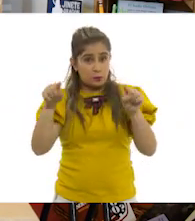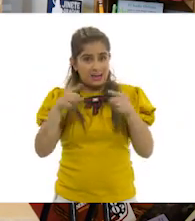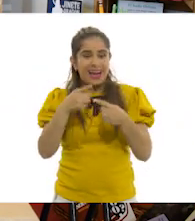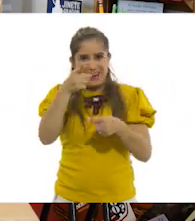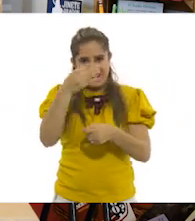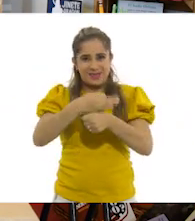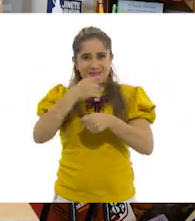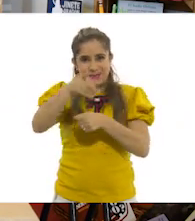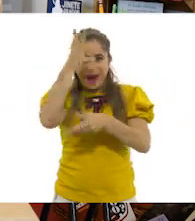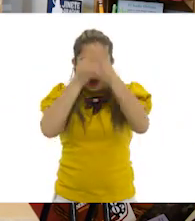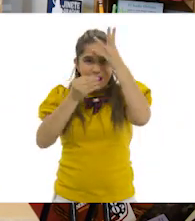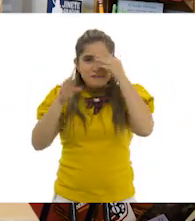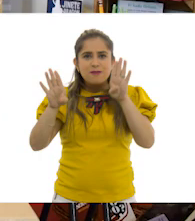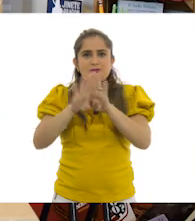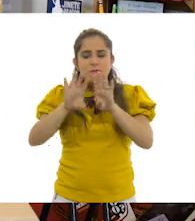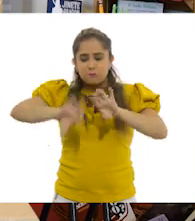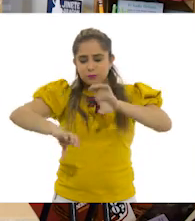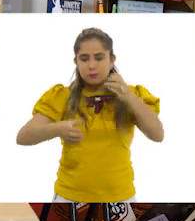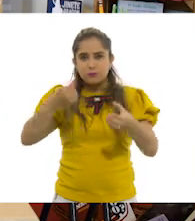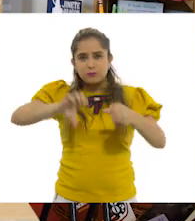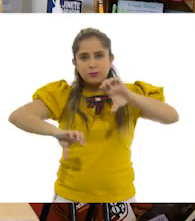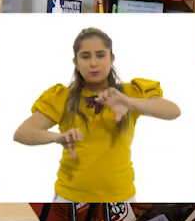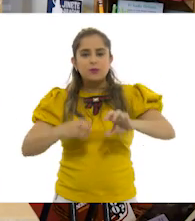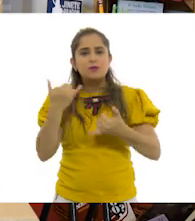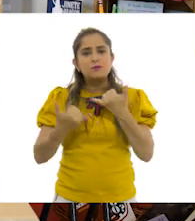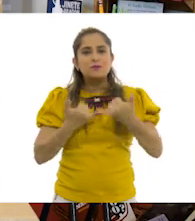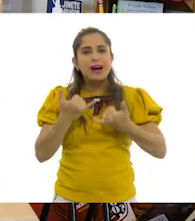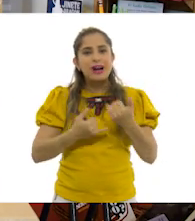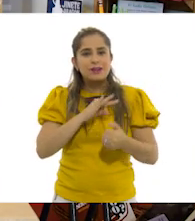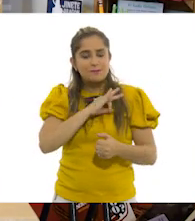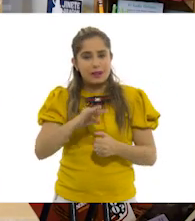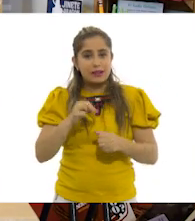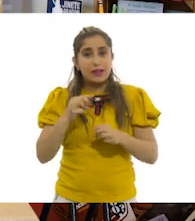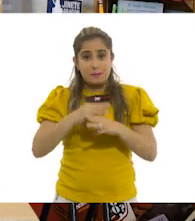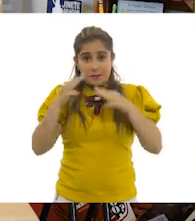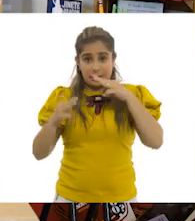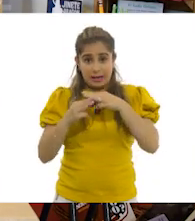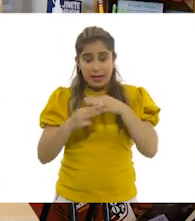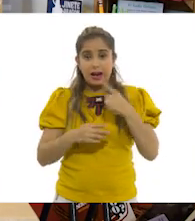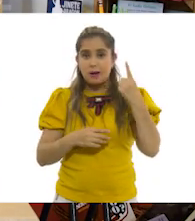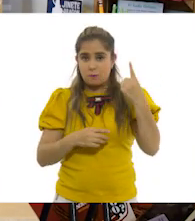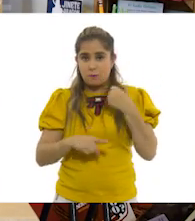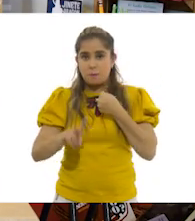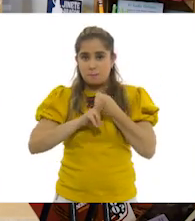pues vamos a aprender un poquito cómo jugar con un vaso. Materiales, un vaso.